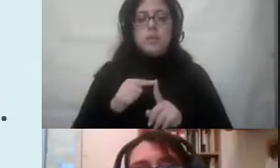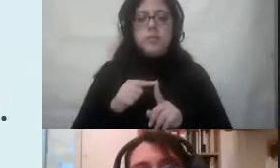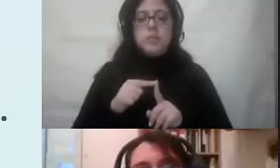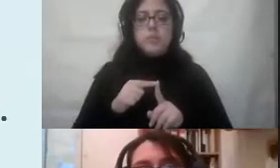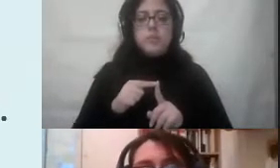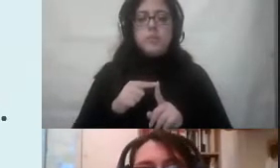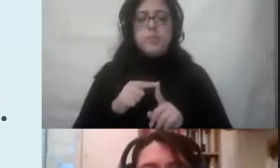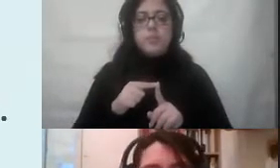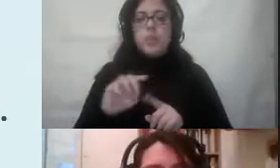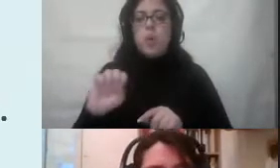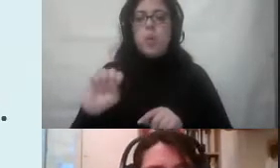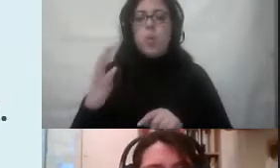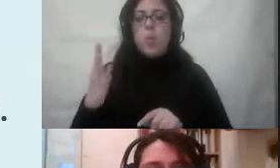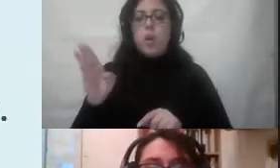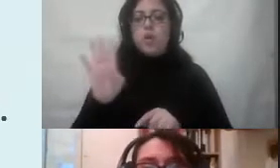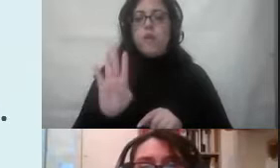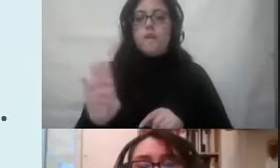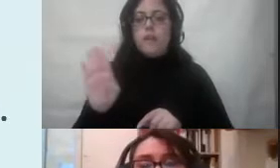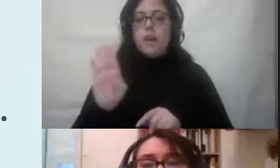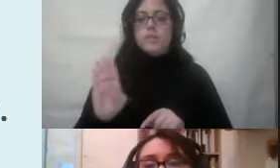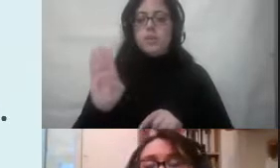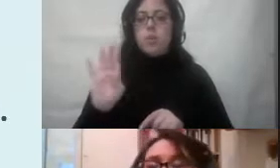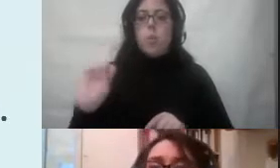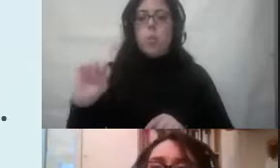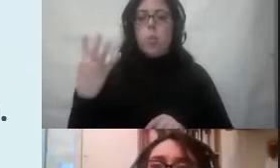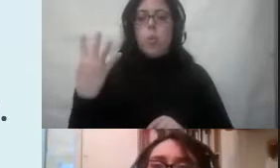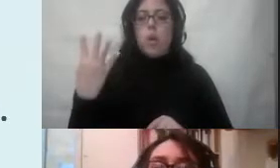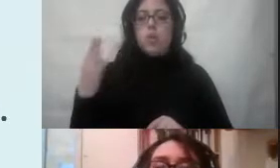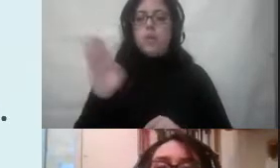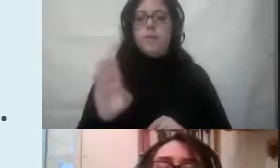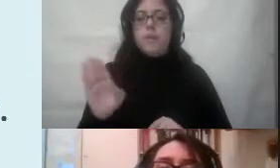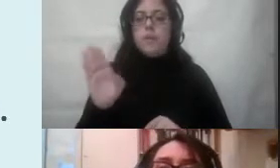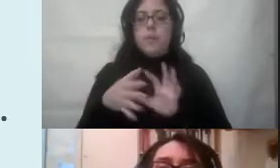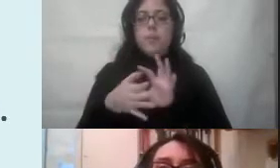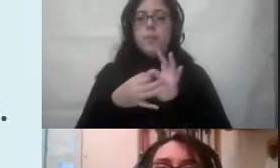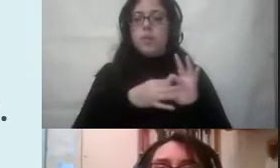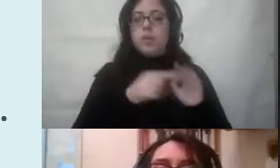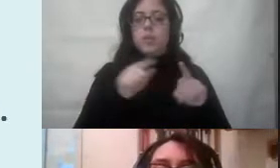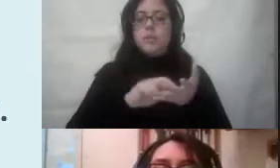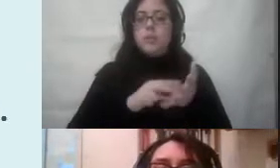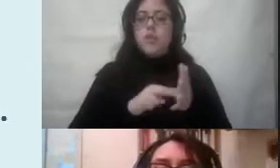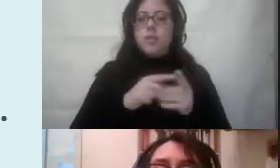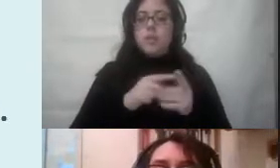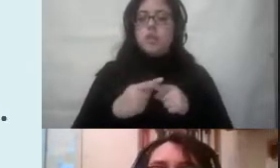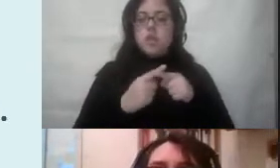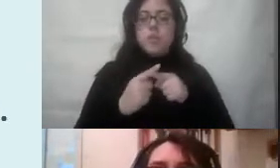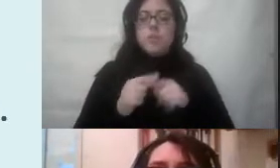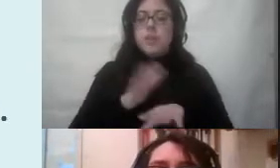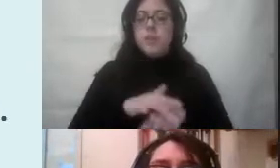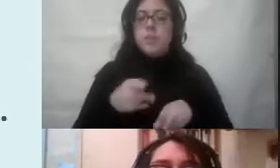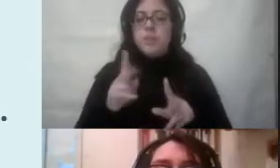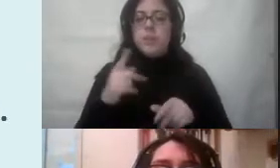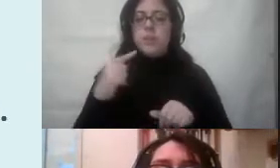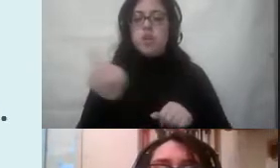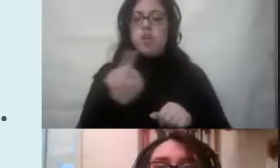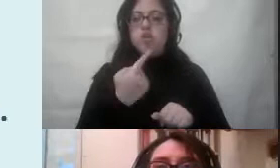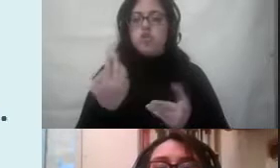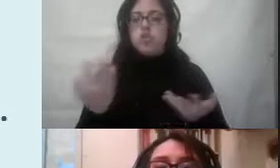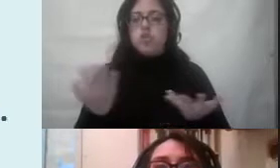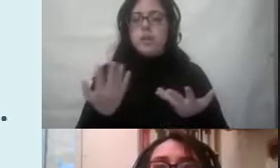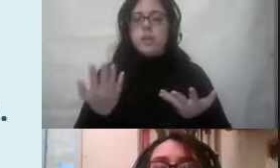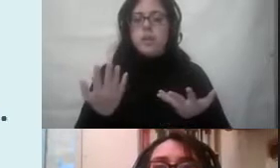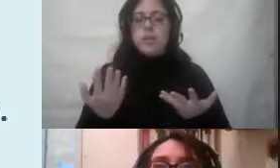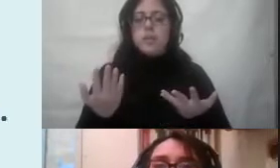cuarto básico. ¿Por qué? Porque el problema socialmente relevante finalmente a nosotros nos permite no